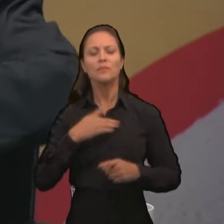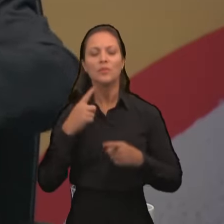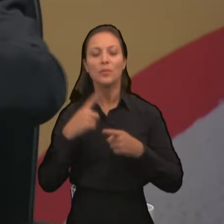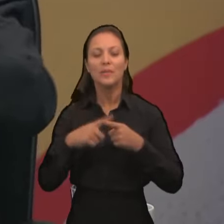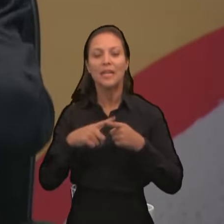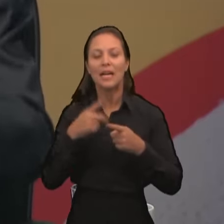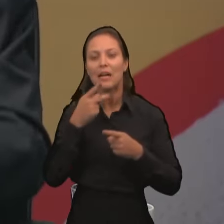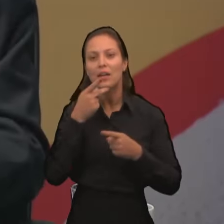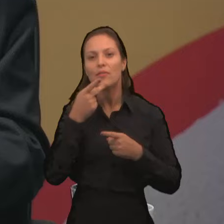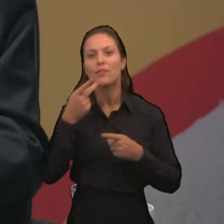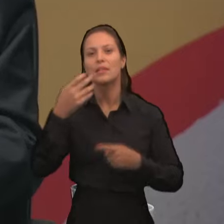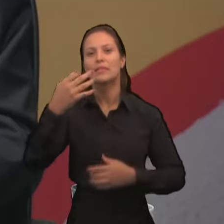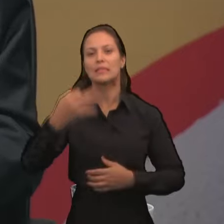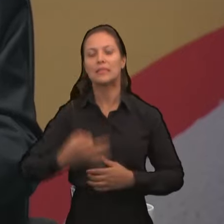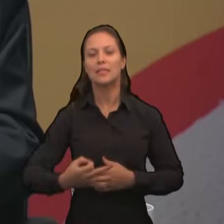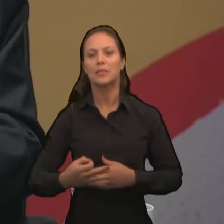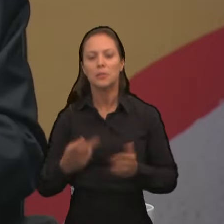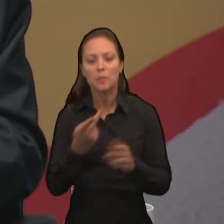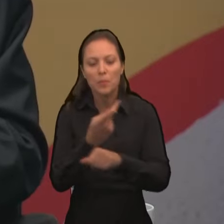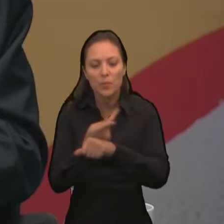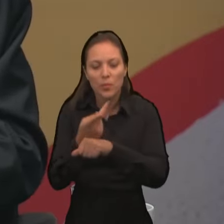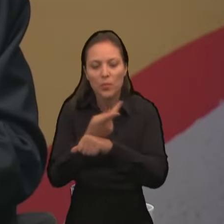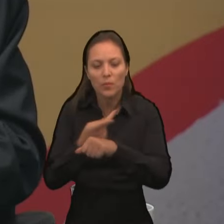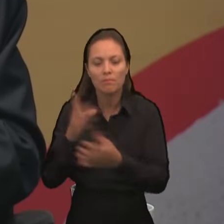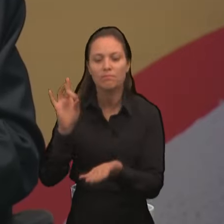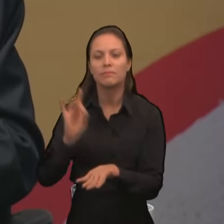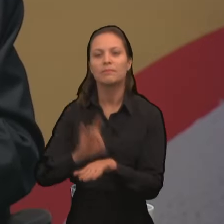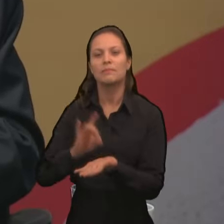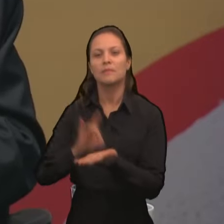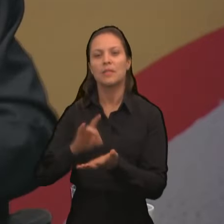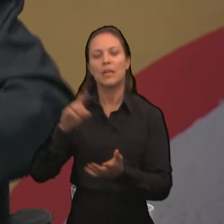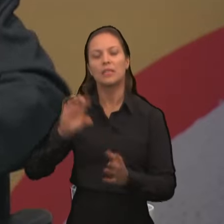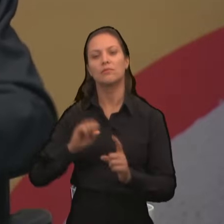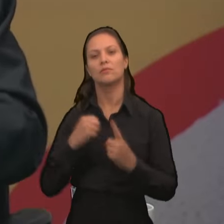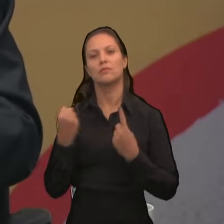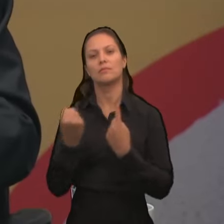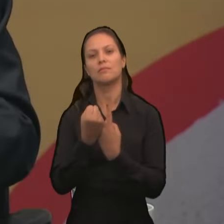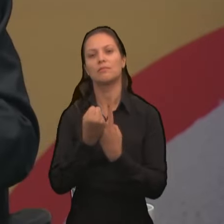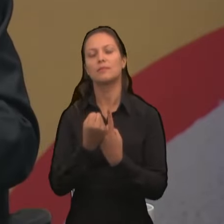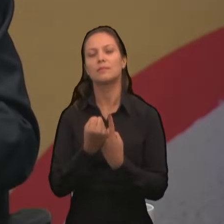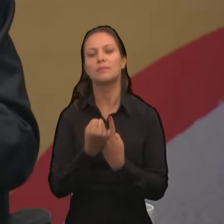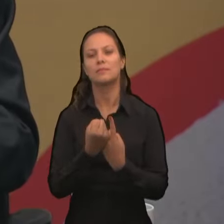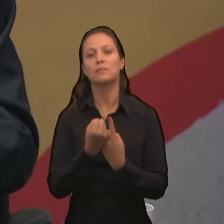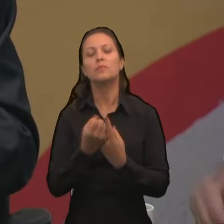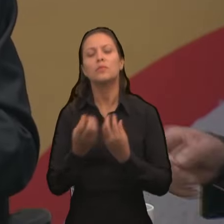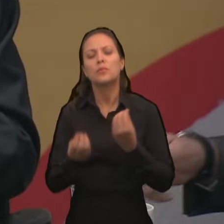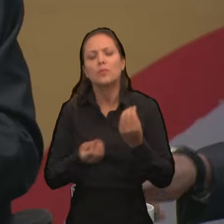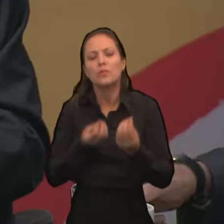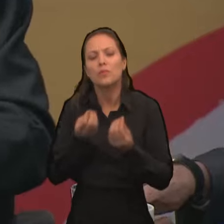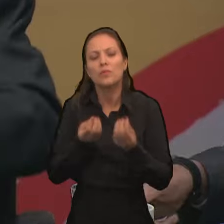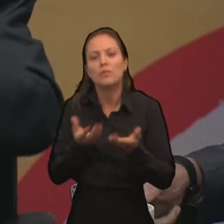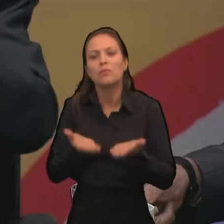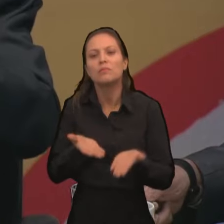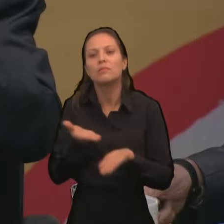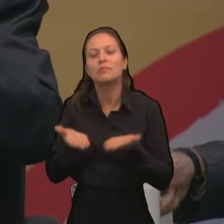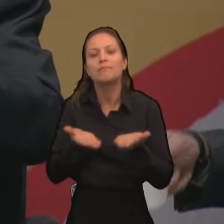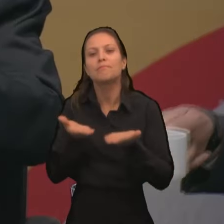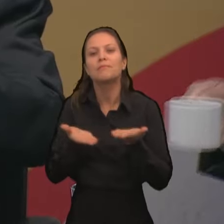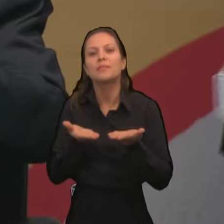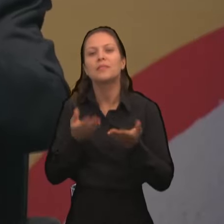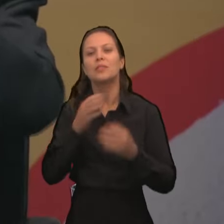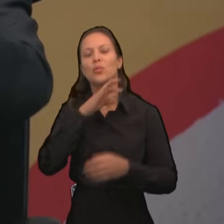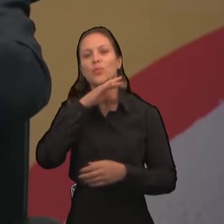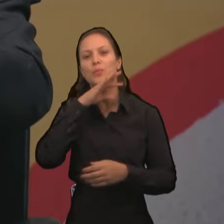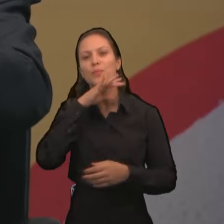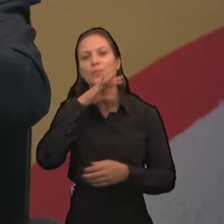produce más participación que la búsqueda de la verdad, las conversaciones moderadas. Y como los incentivos